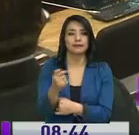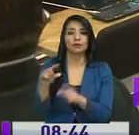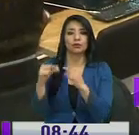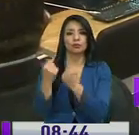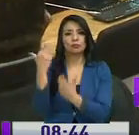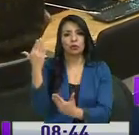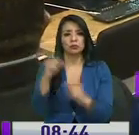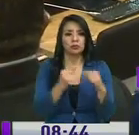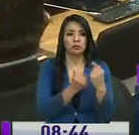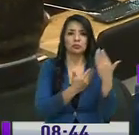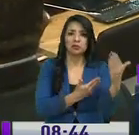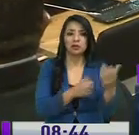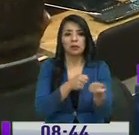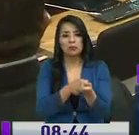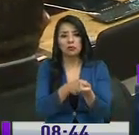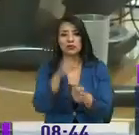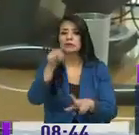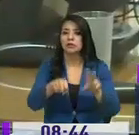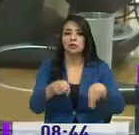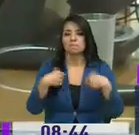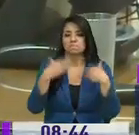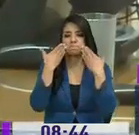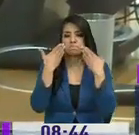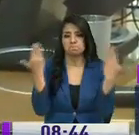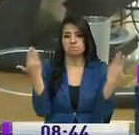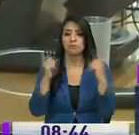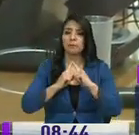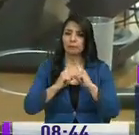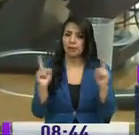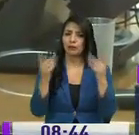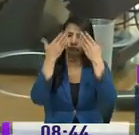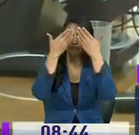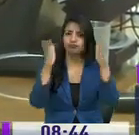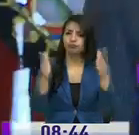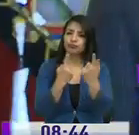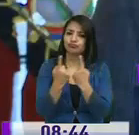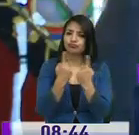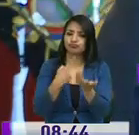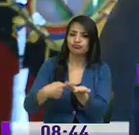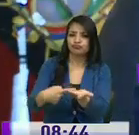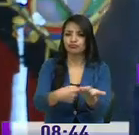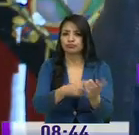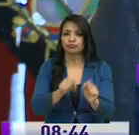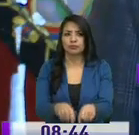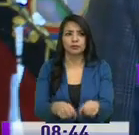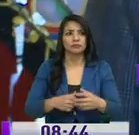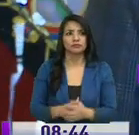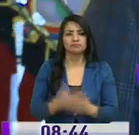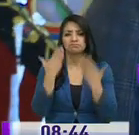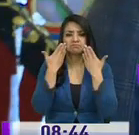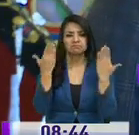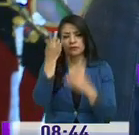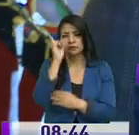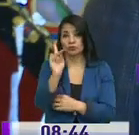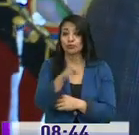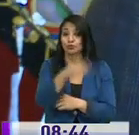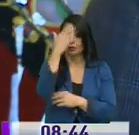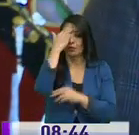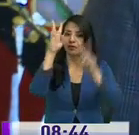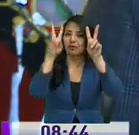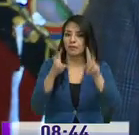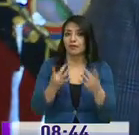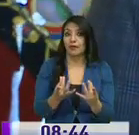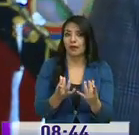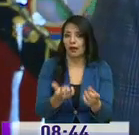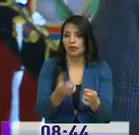bancadas no se cristaliza su posición ante esta iniciativa, dicen estar abiertos al debate. Aún no se ha analizado, es un tema sensible, y queda